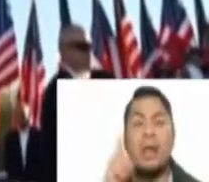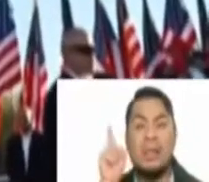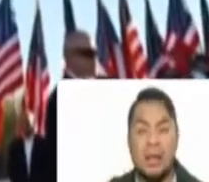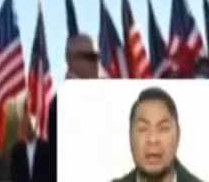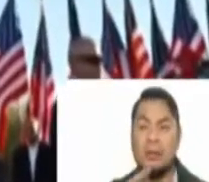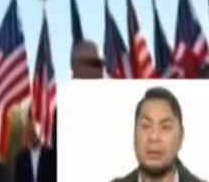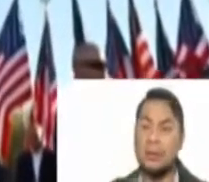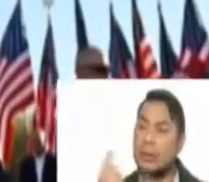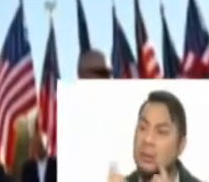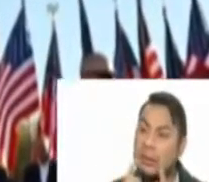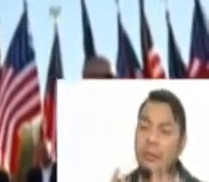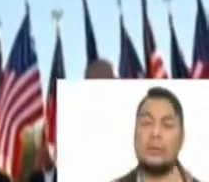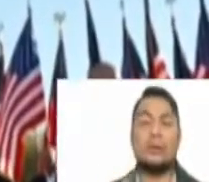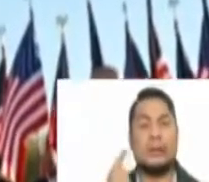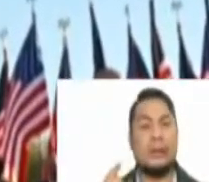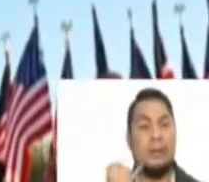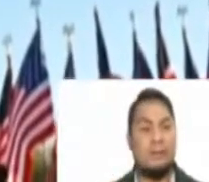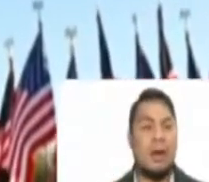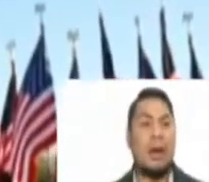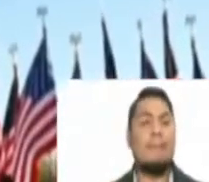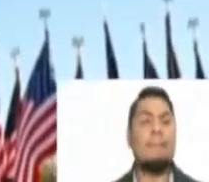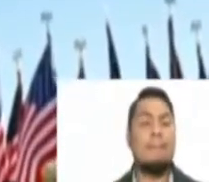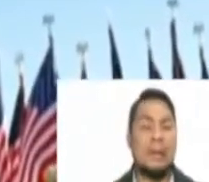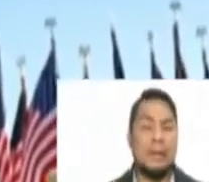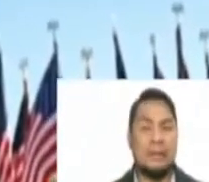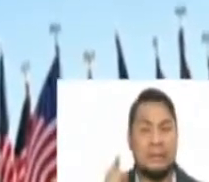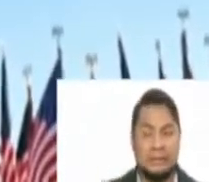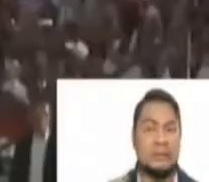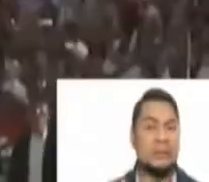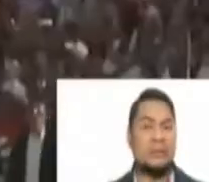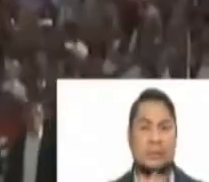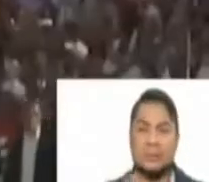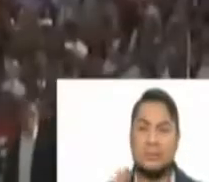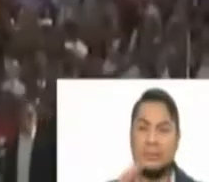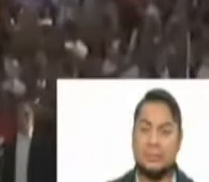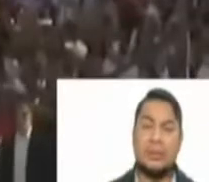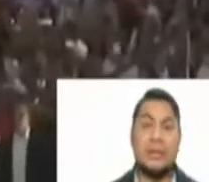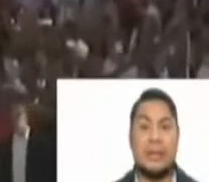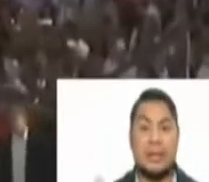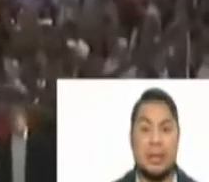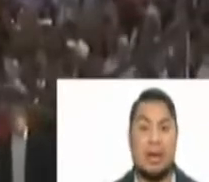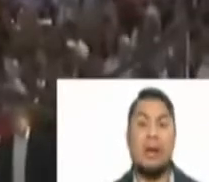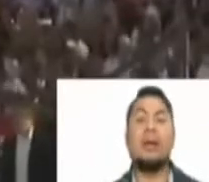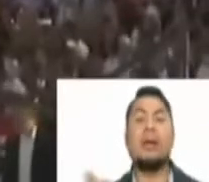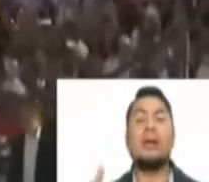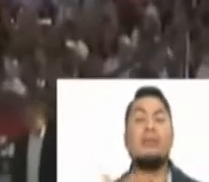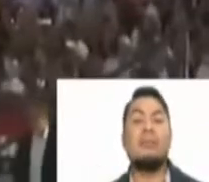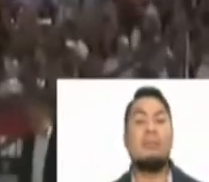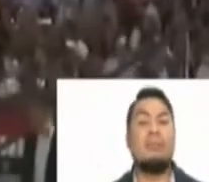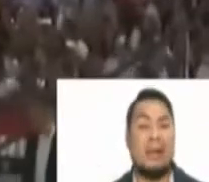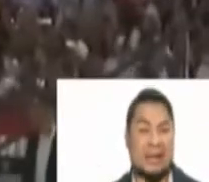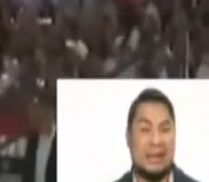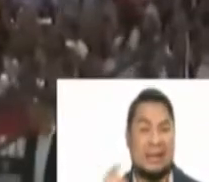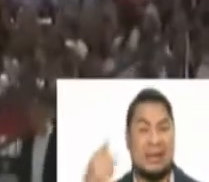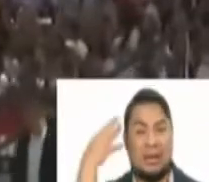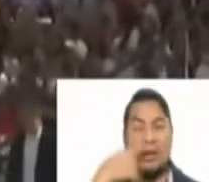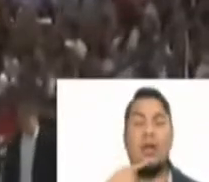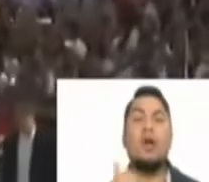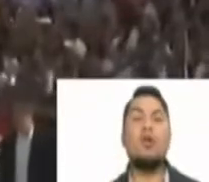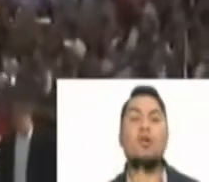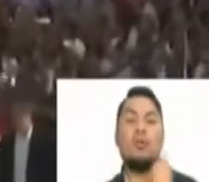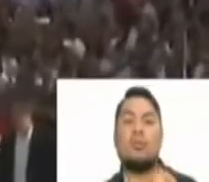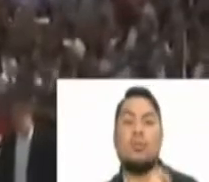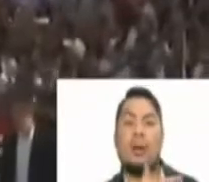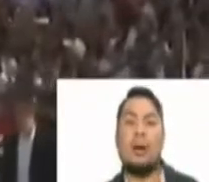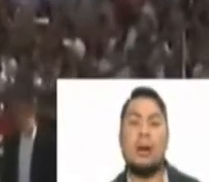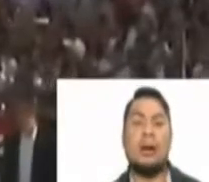Hola amigos de Publicontadores, el día de hoy te vamos a dar a conocer que tras el conflicto entre Rusia y Ucrania, quien se pronunció